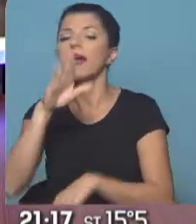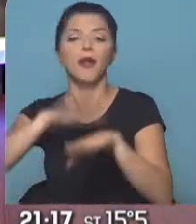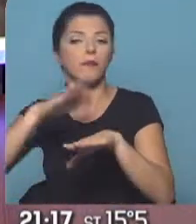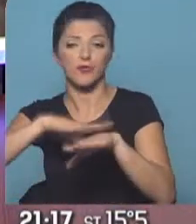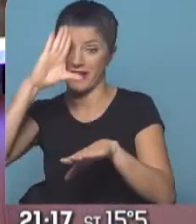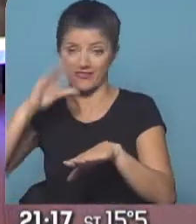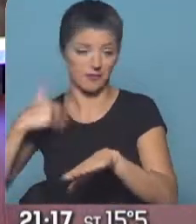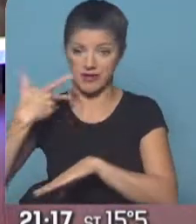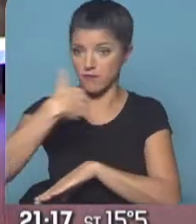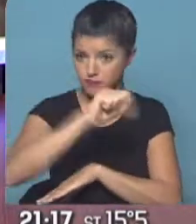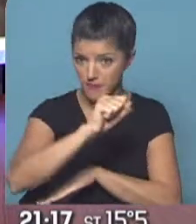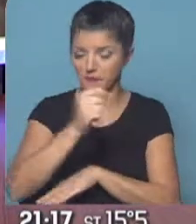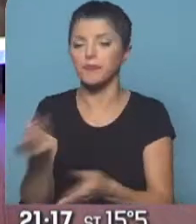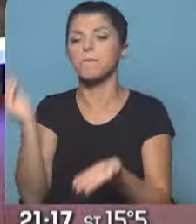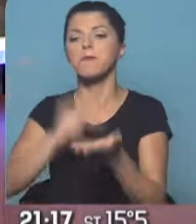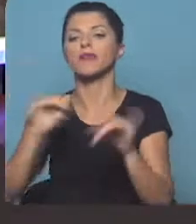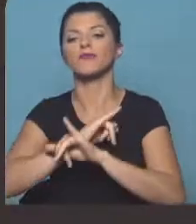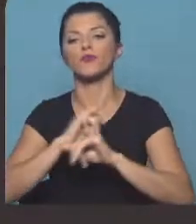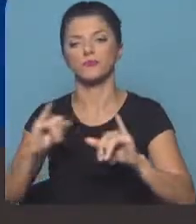gendarmería. Más información ahora.